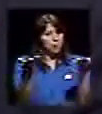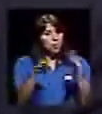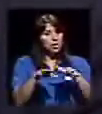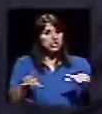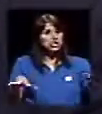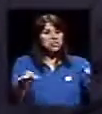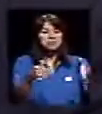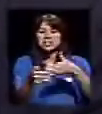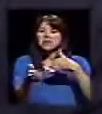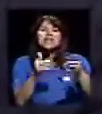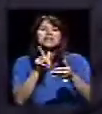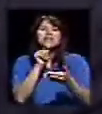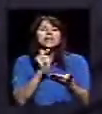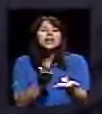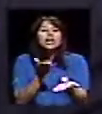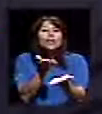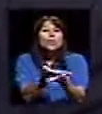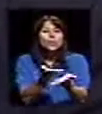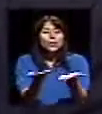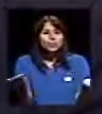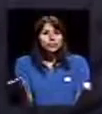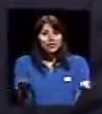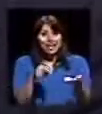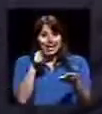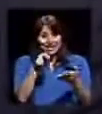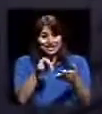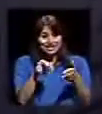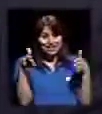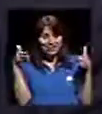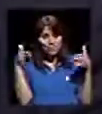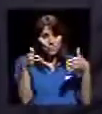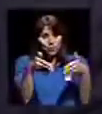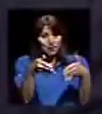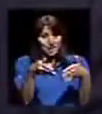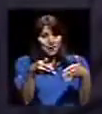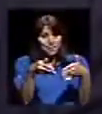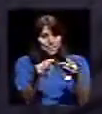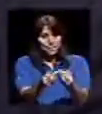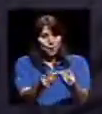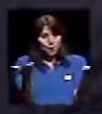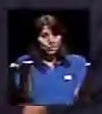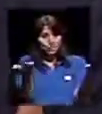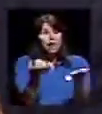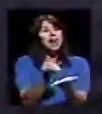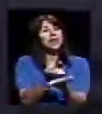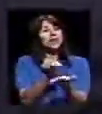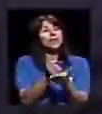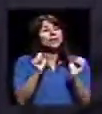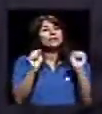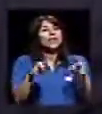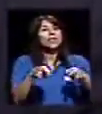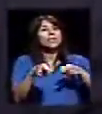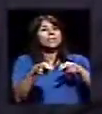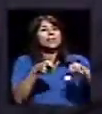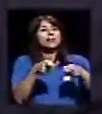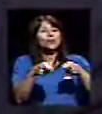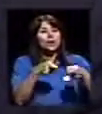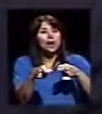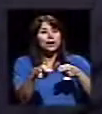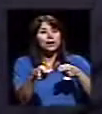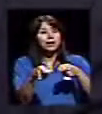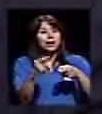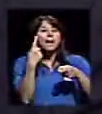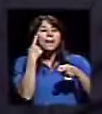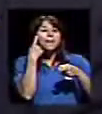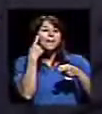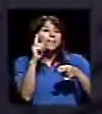planteado, la economía se puede manipular para presentar una cosa como